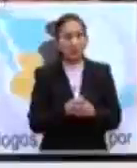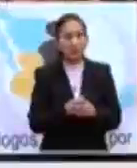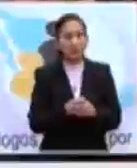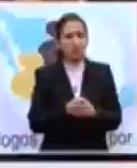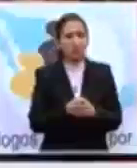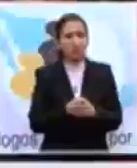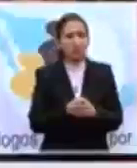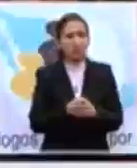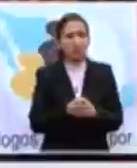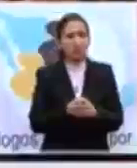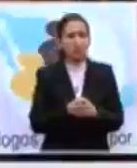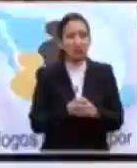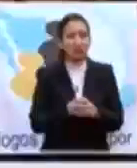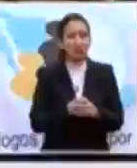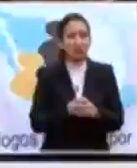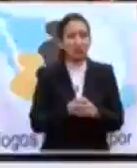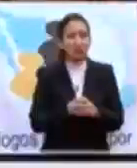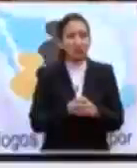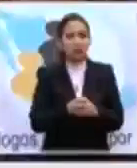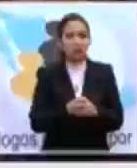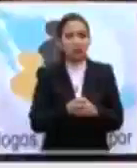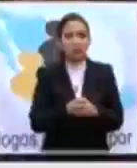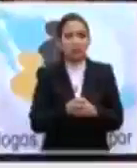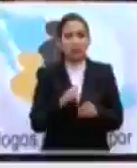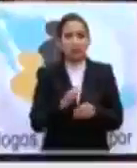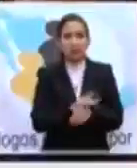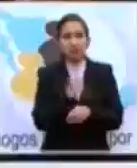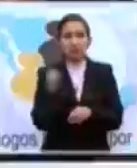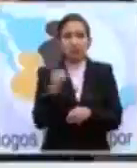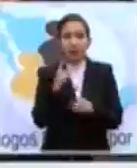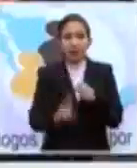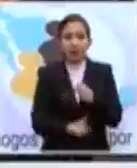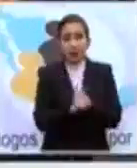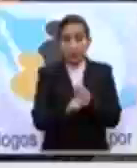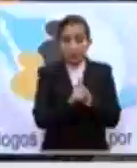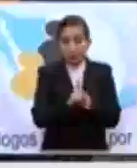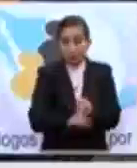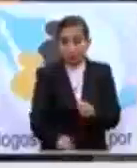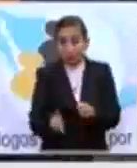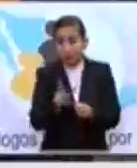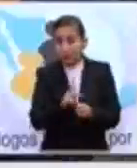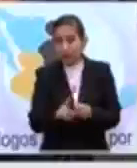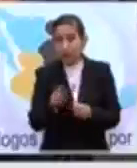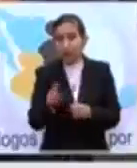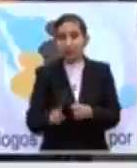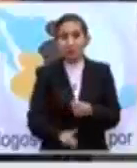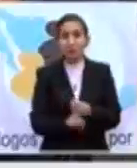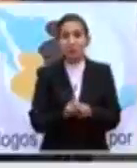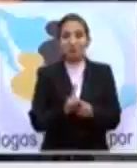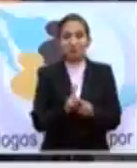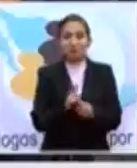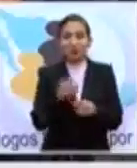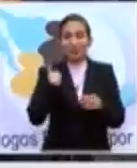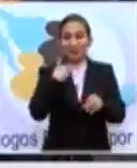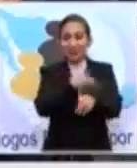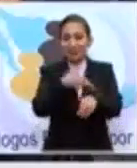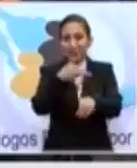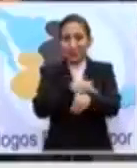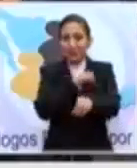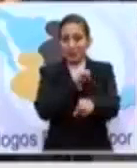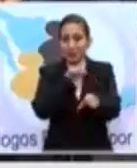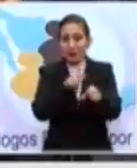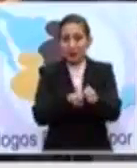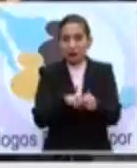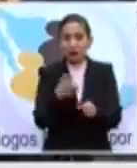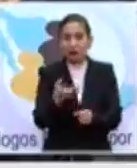totalmente favorable. ¿Por qué? Porque el problema es multifactorial, no es un problema que se soluciona